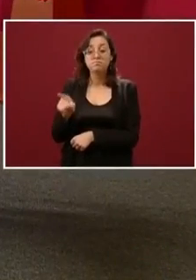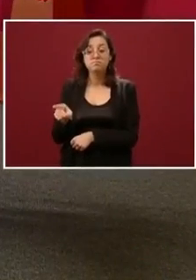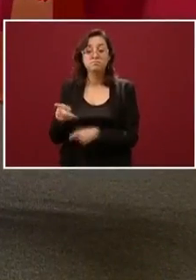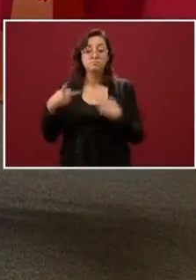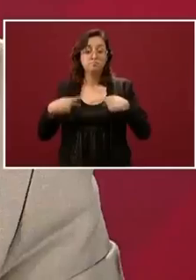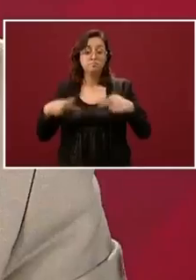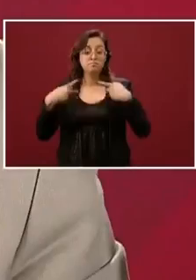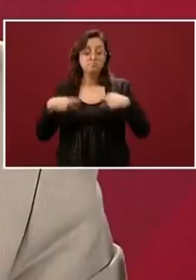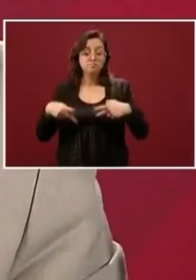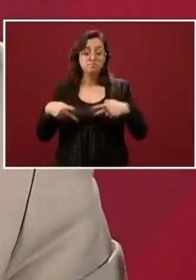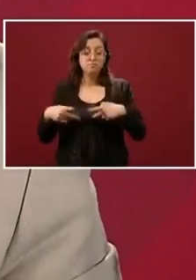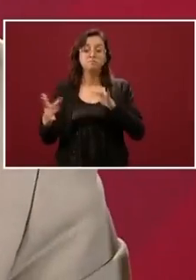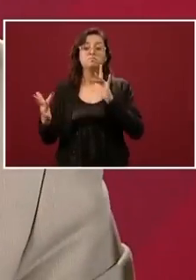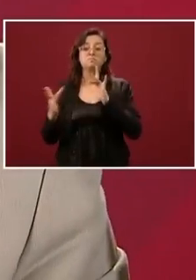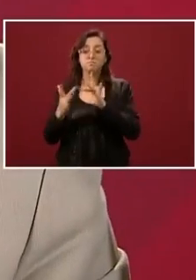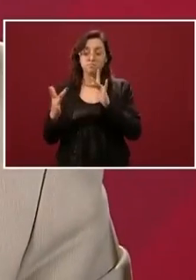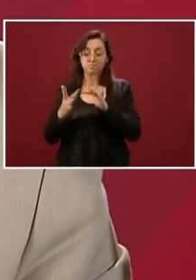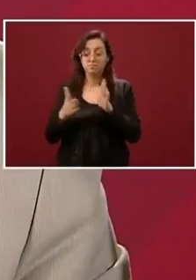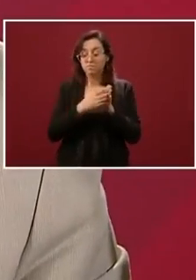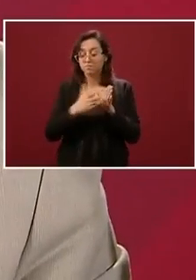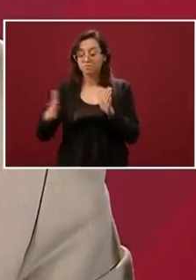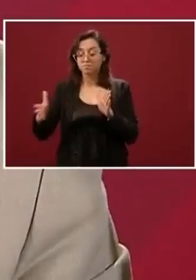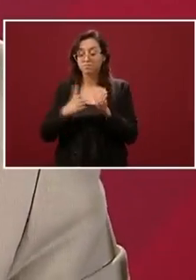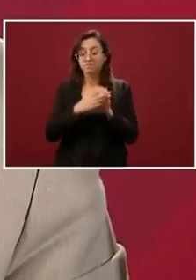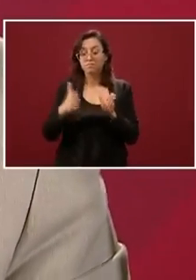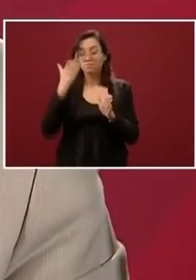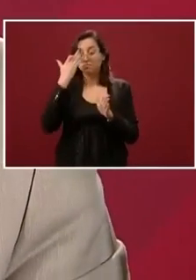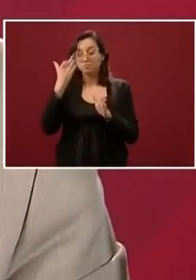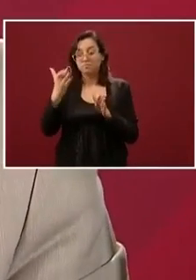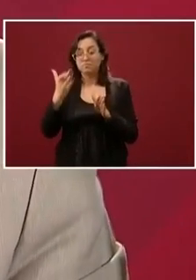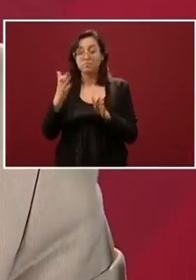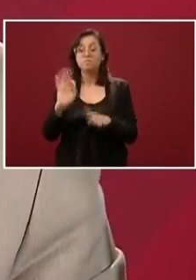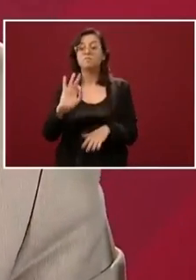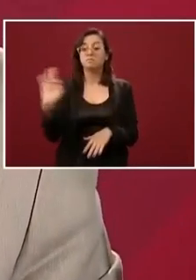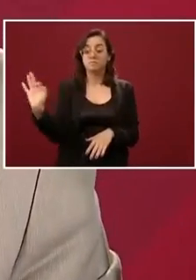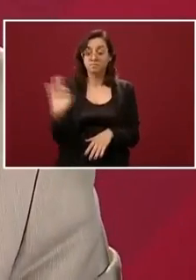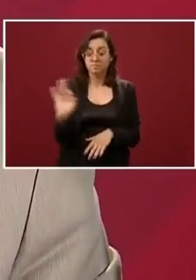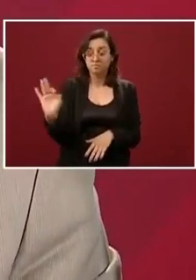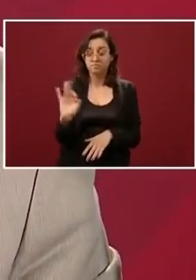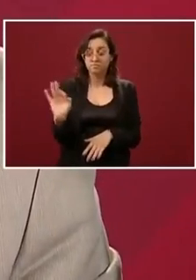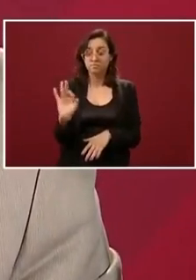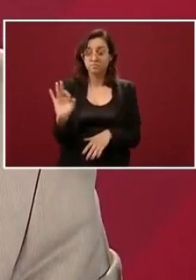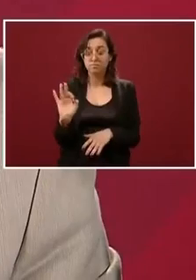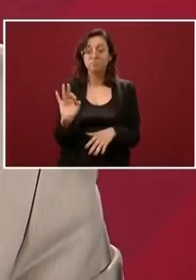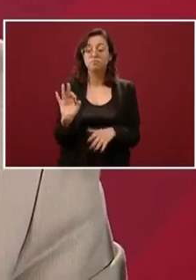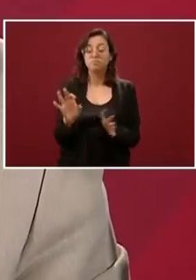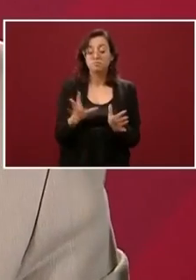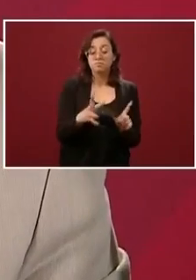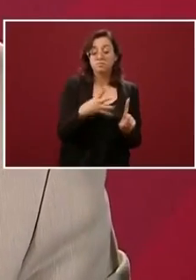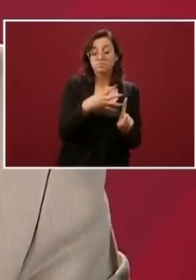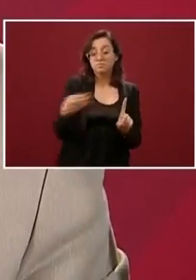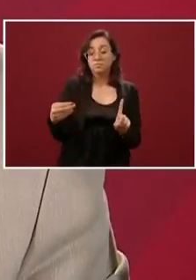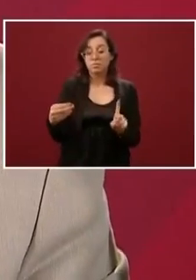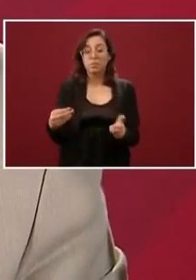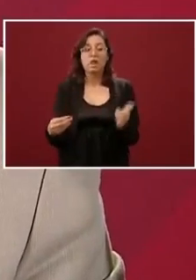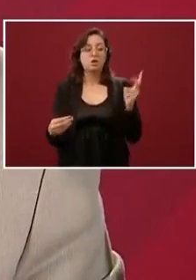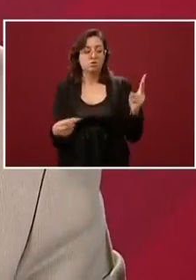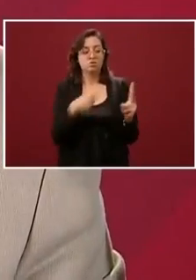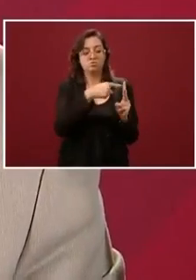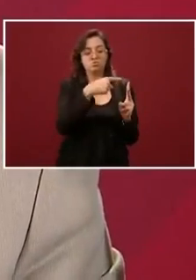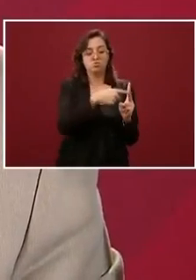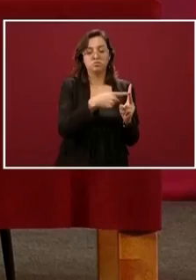persona había tenido contacto en un periodo de incubación, o sea, es decir, con la posibilidad de un contagio, a dos personas que